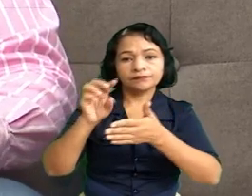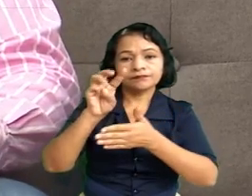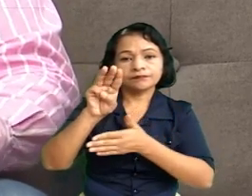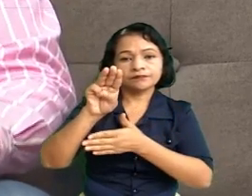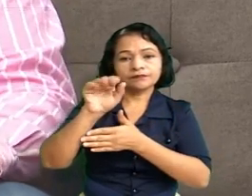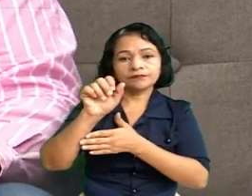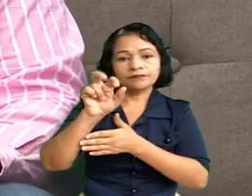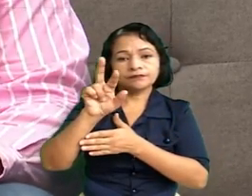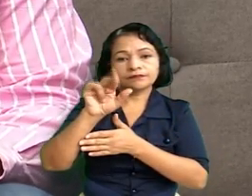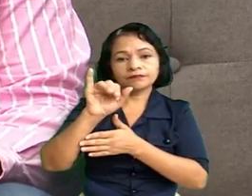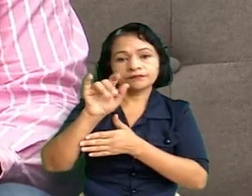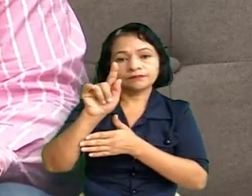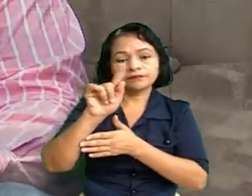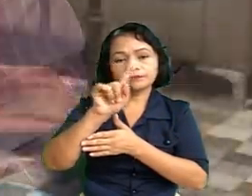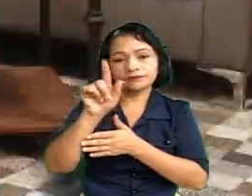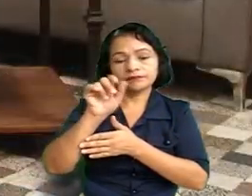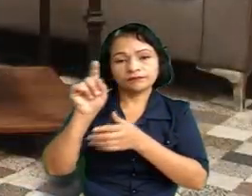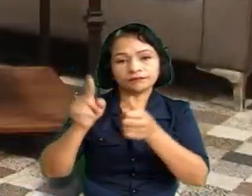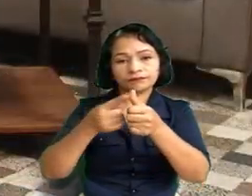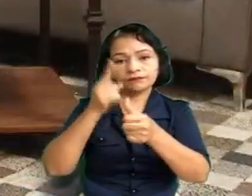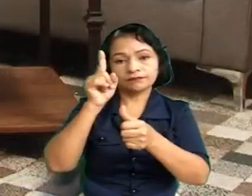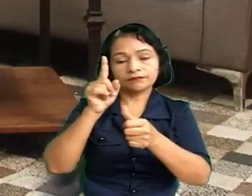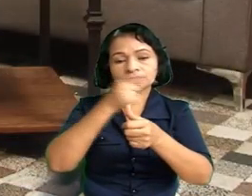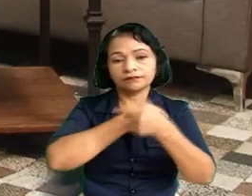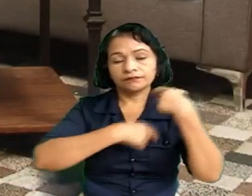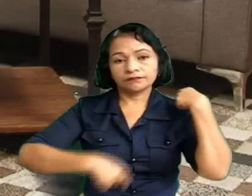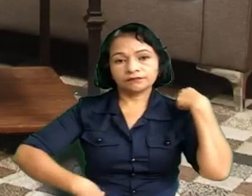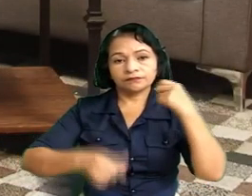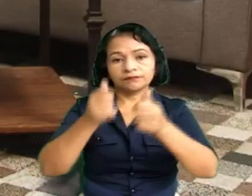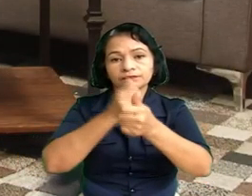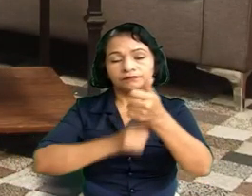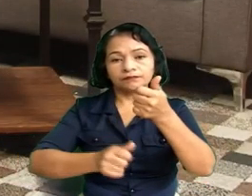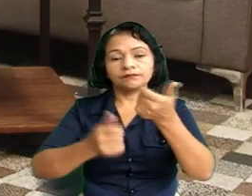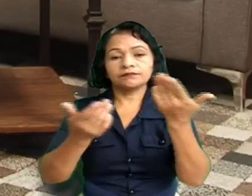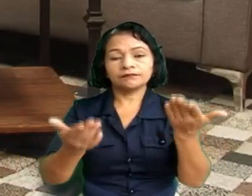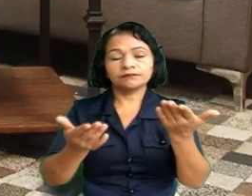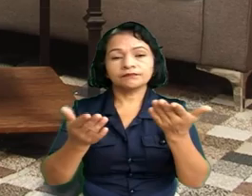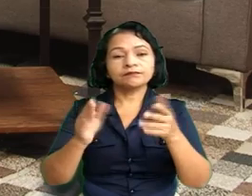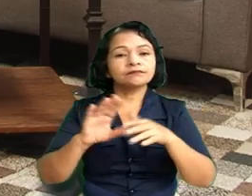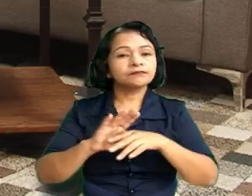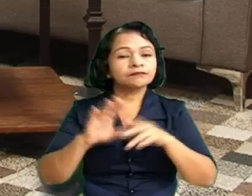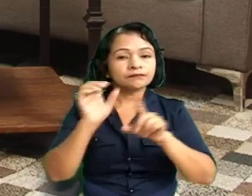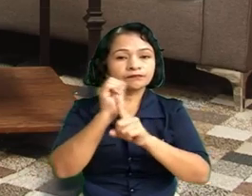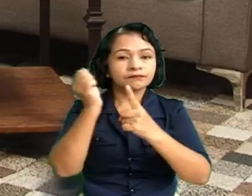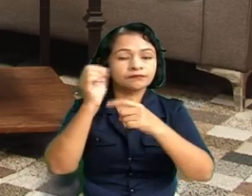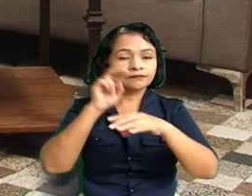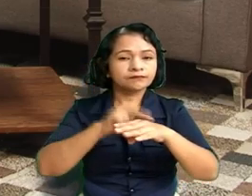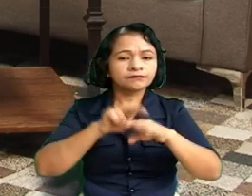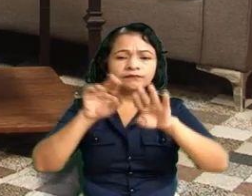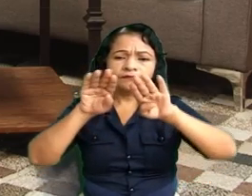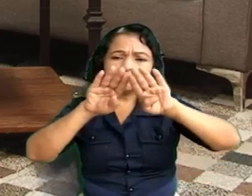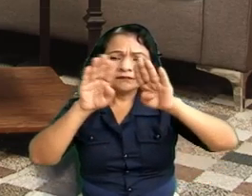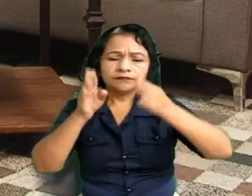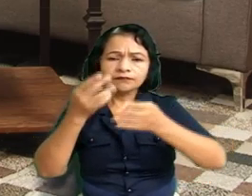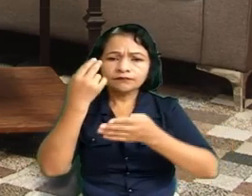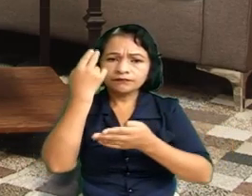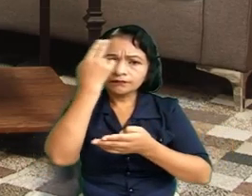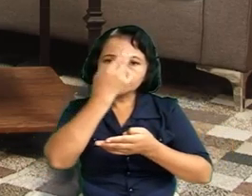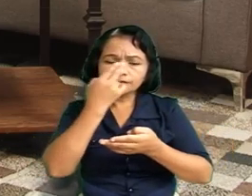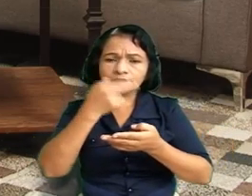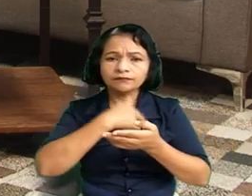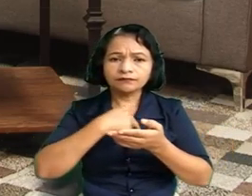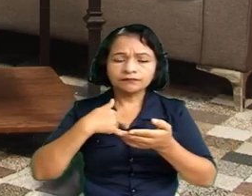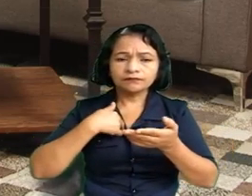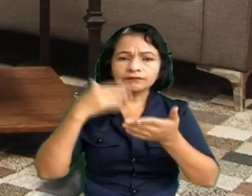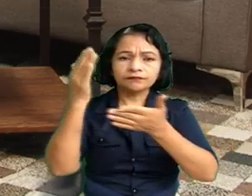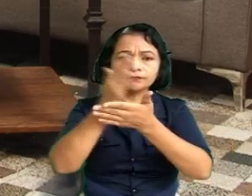primera vicepresidenta de la Asamblea Nacional. Diputada, pues precisamente antes de irnos a la pausa, el proceso de rescate y lo que se ha hecho, algunos